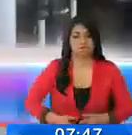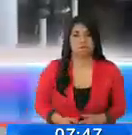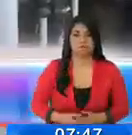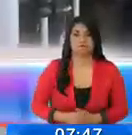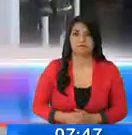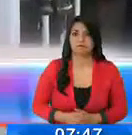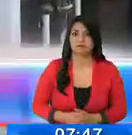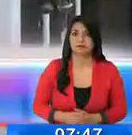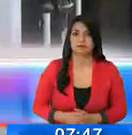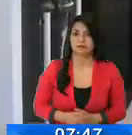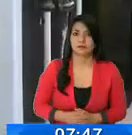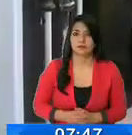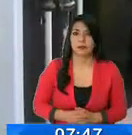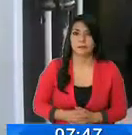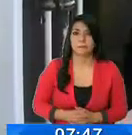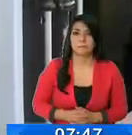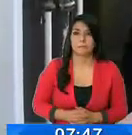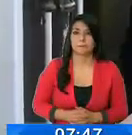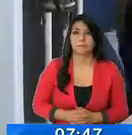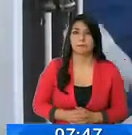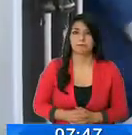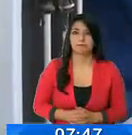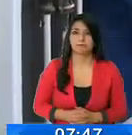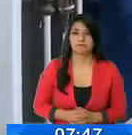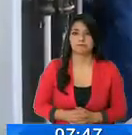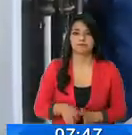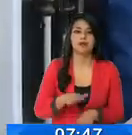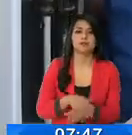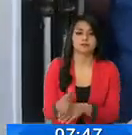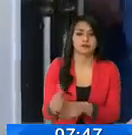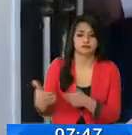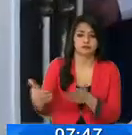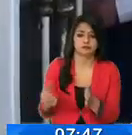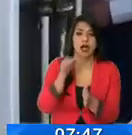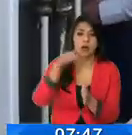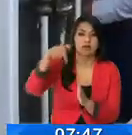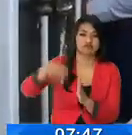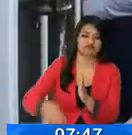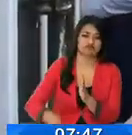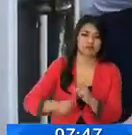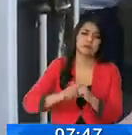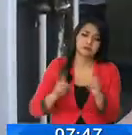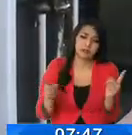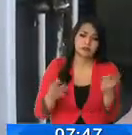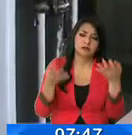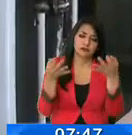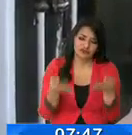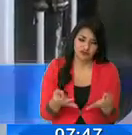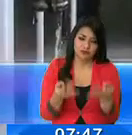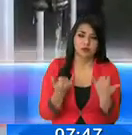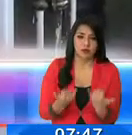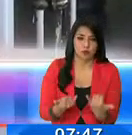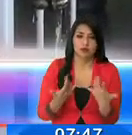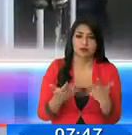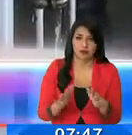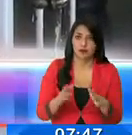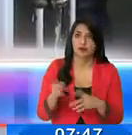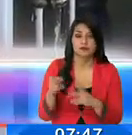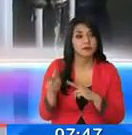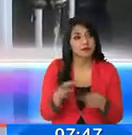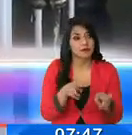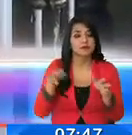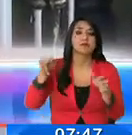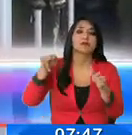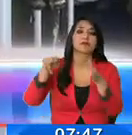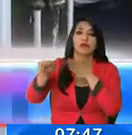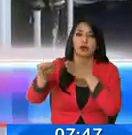Pues aparentemente sería por un ahogamiento, pero estamos por verificar. Ahorita nos encontramos aquí, ustedes ven en la morgue,